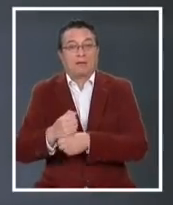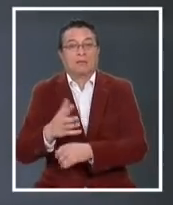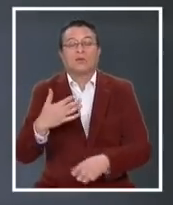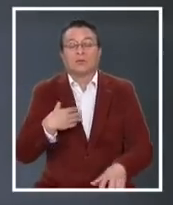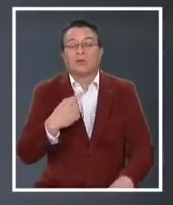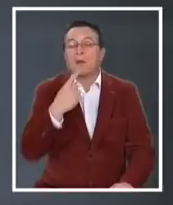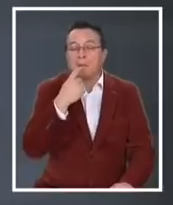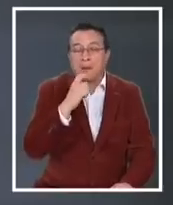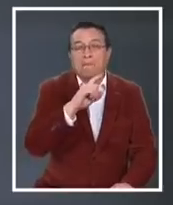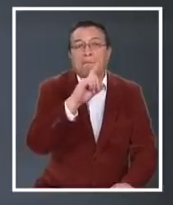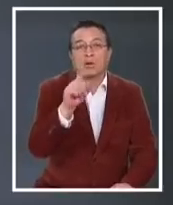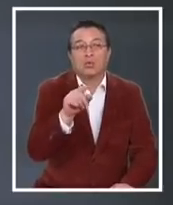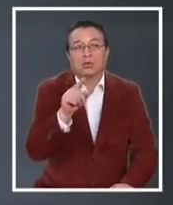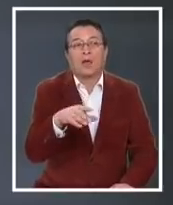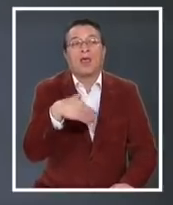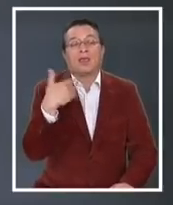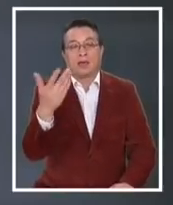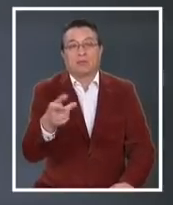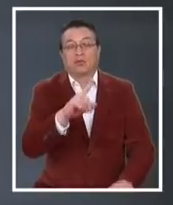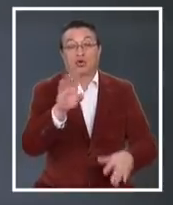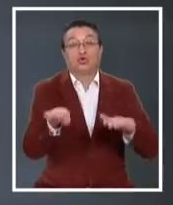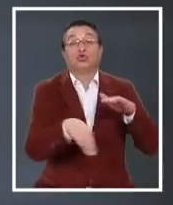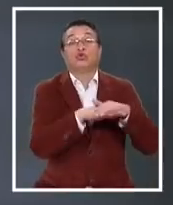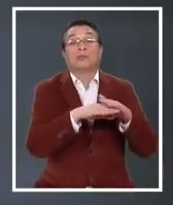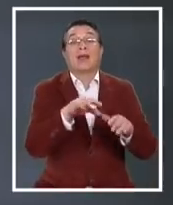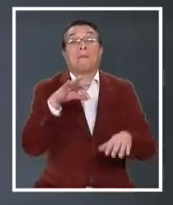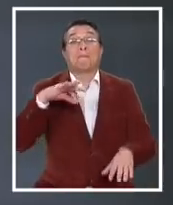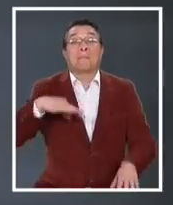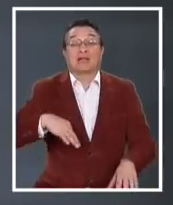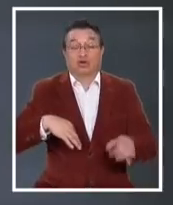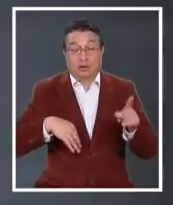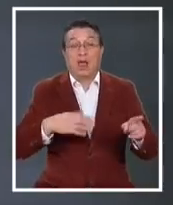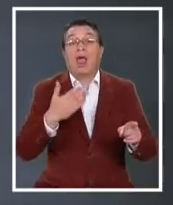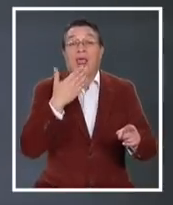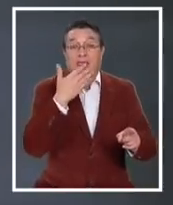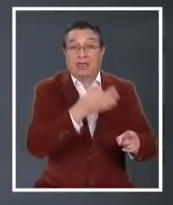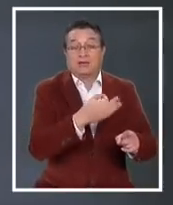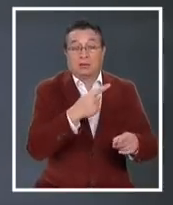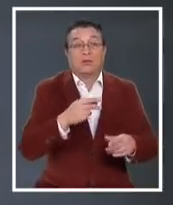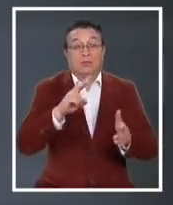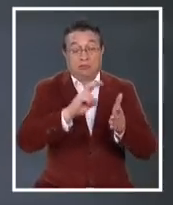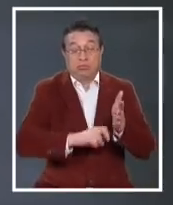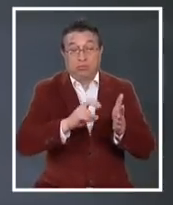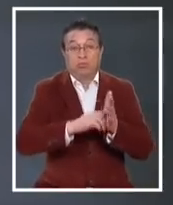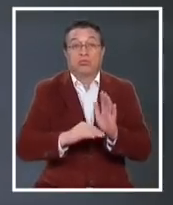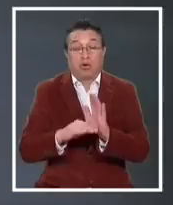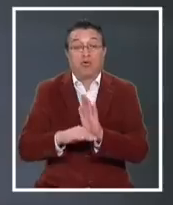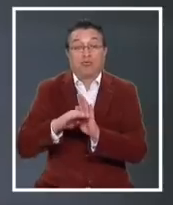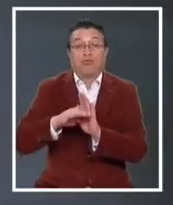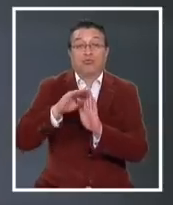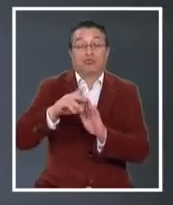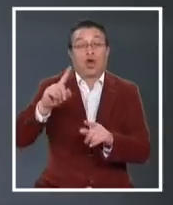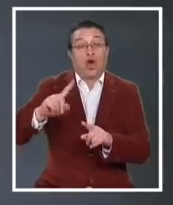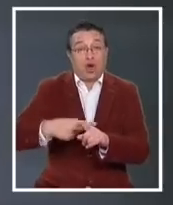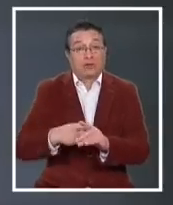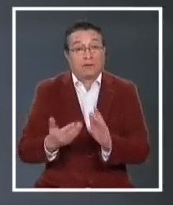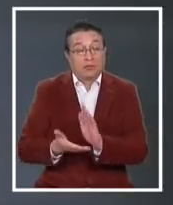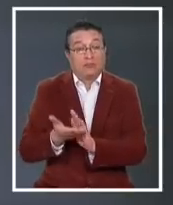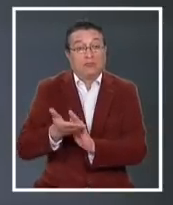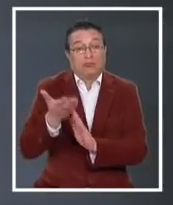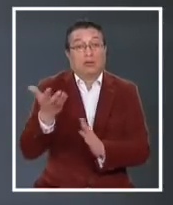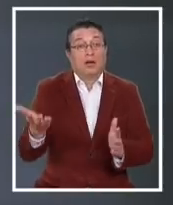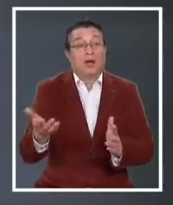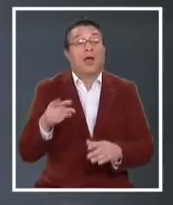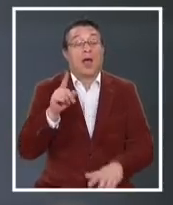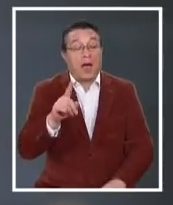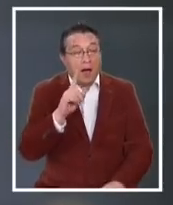te hago una pregunta. Después tú te vas a los datos de la super de pensiones y también te muestra que nuevamente las cotizaciones volvieron a aumentar. Entonces, tú